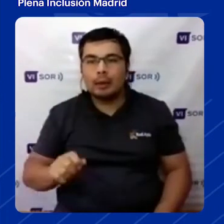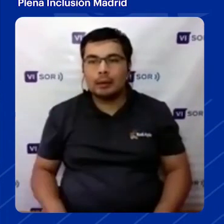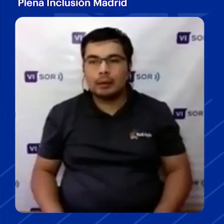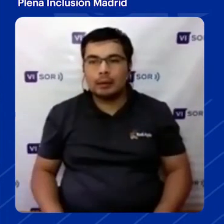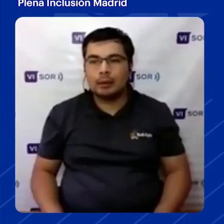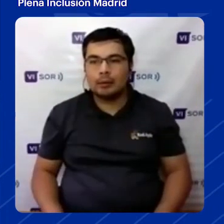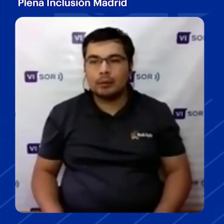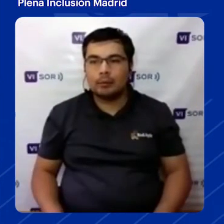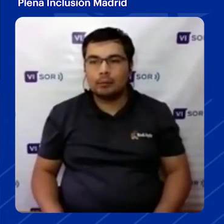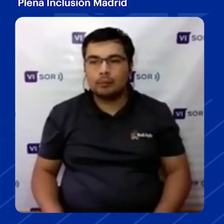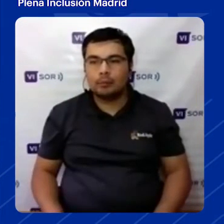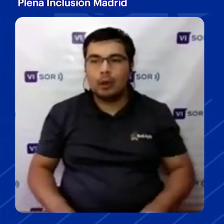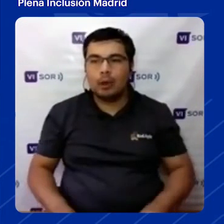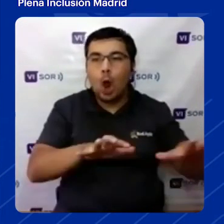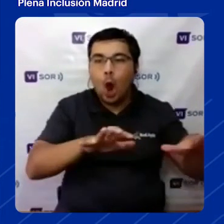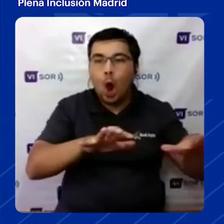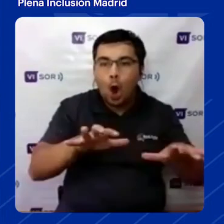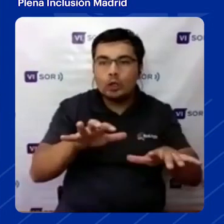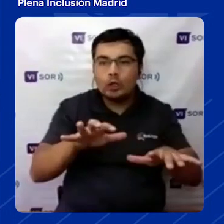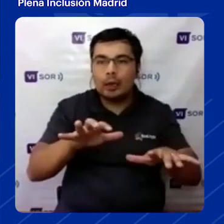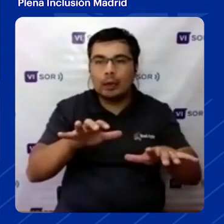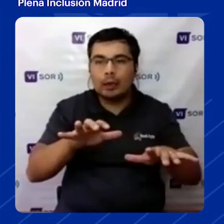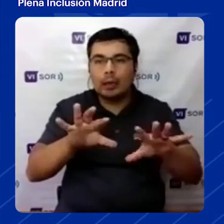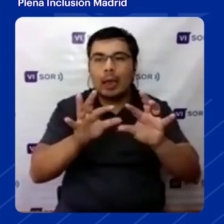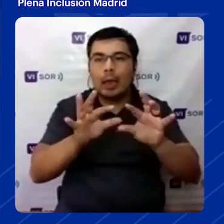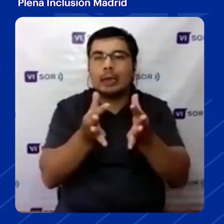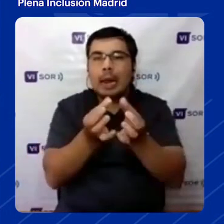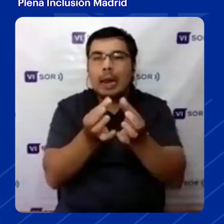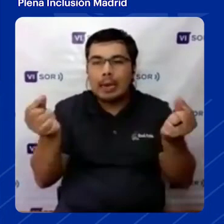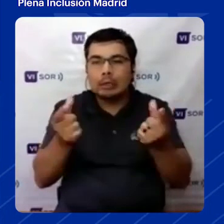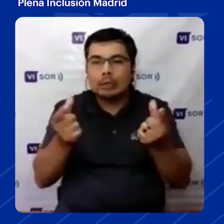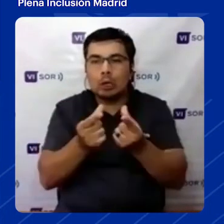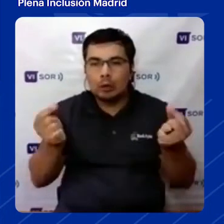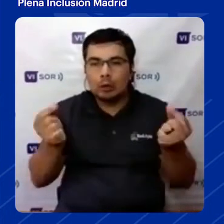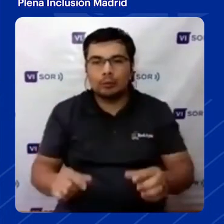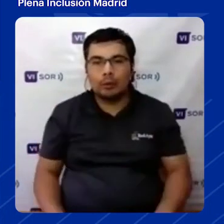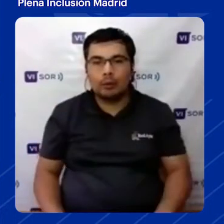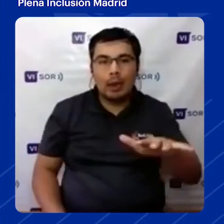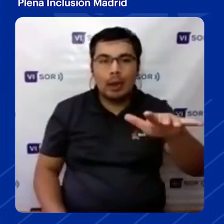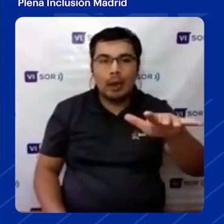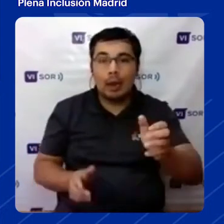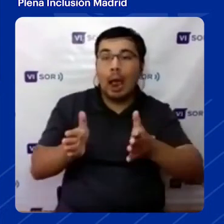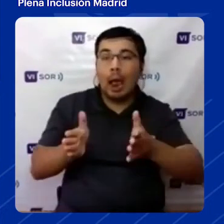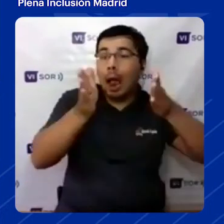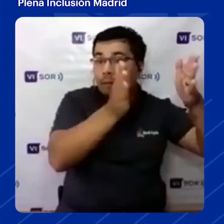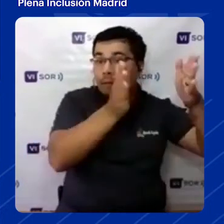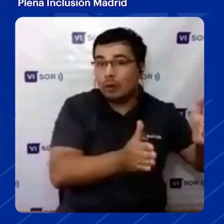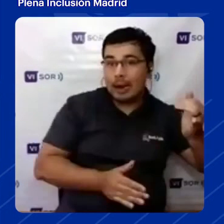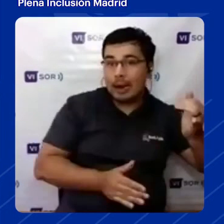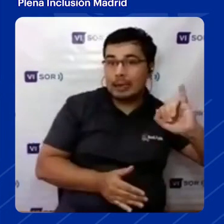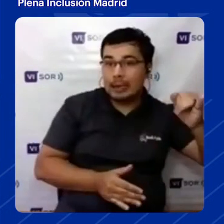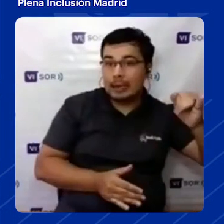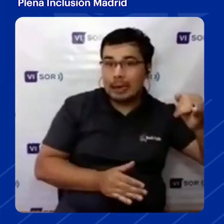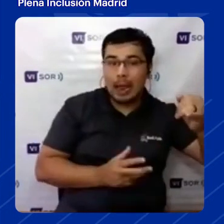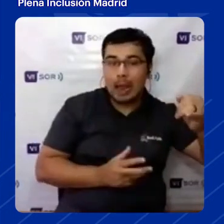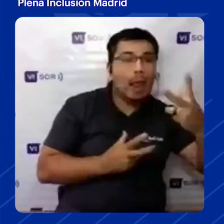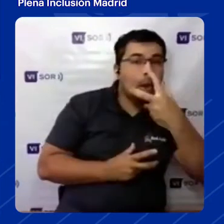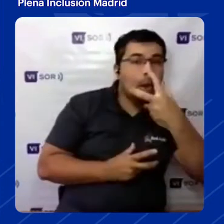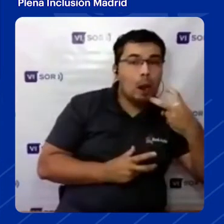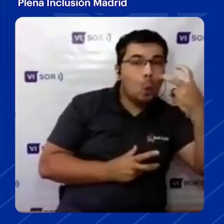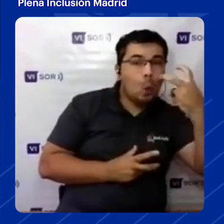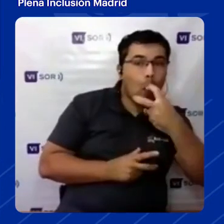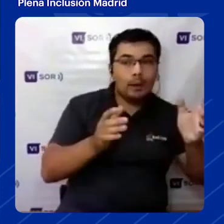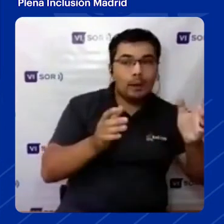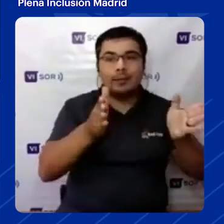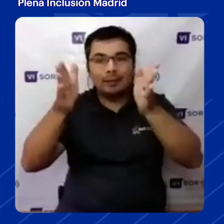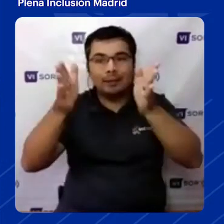claro, el lenguaje del siglo XIX en la pantalla a su izquierda y el lenguaje en lectura